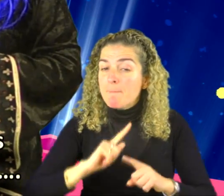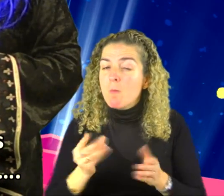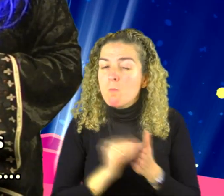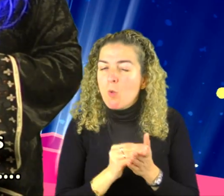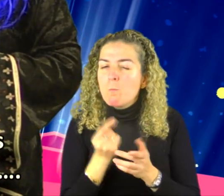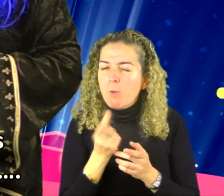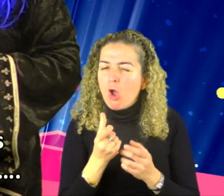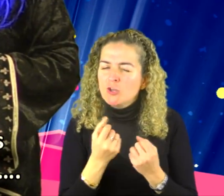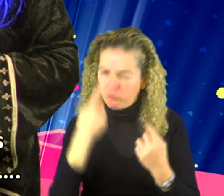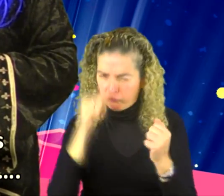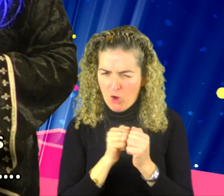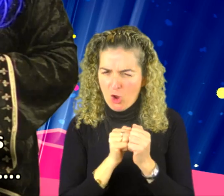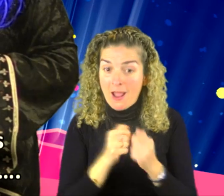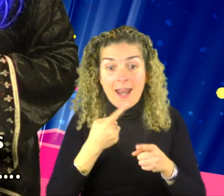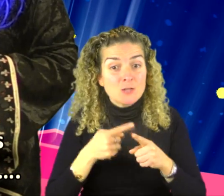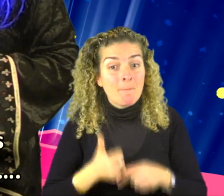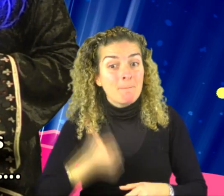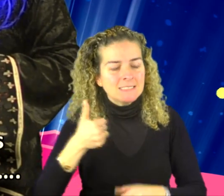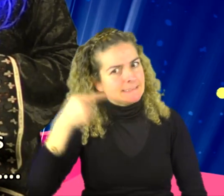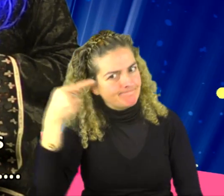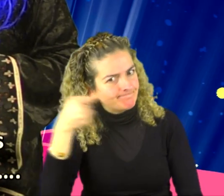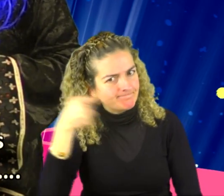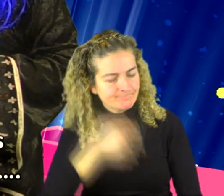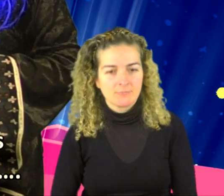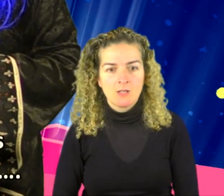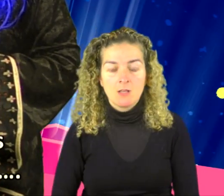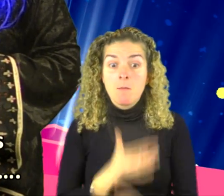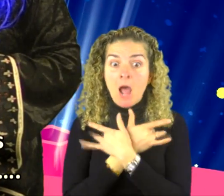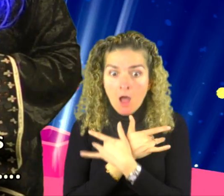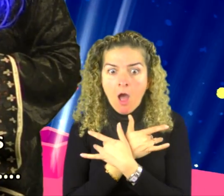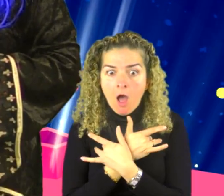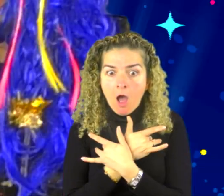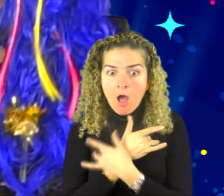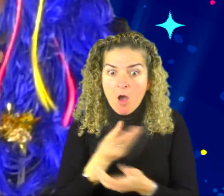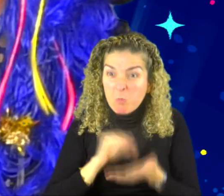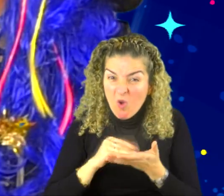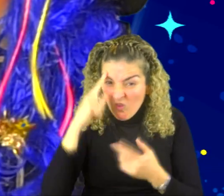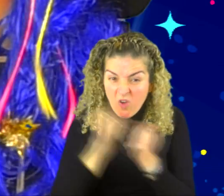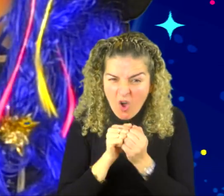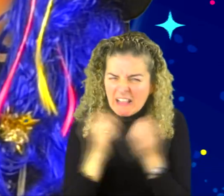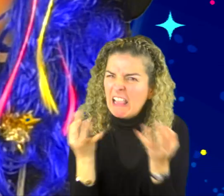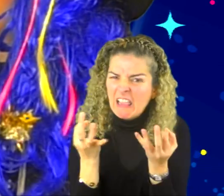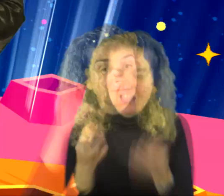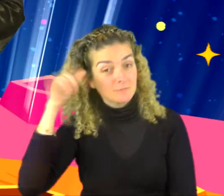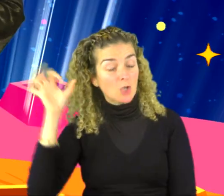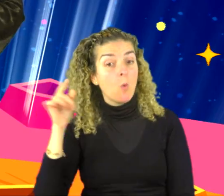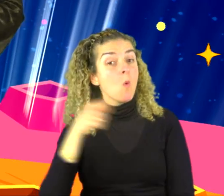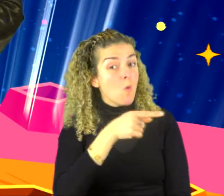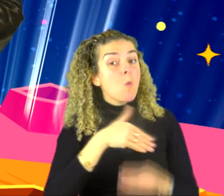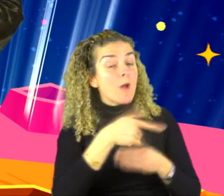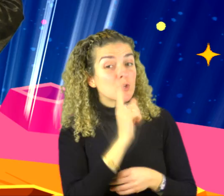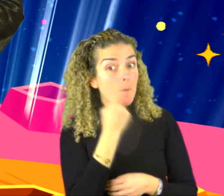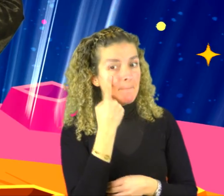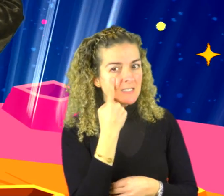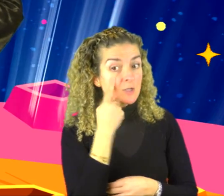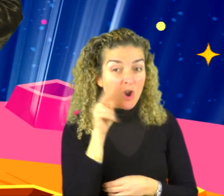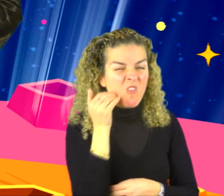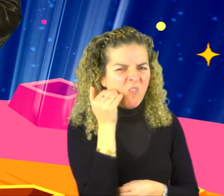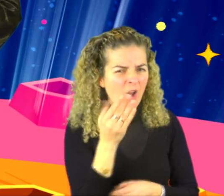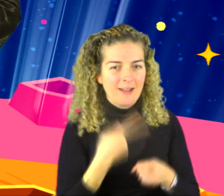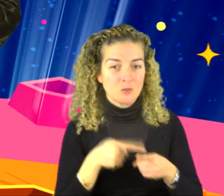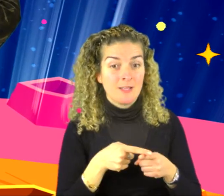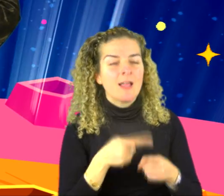Quizá tu problema es que pones el foco en las cosas más negativas. ¿Qué es poner el foco? Es cuando ves